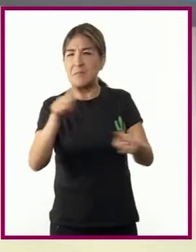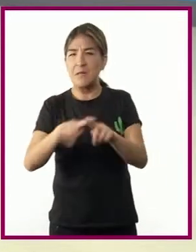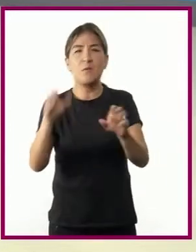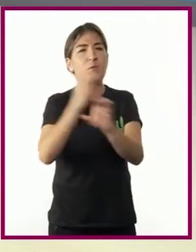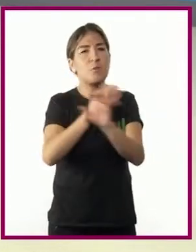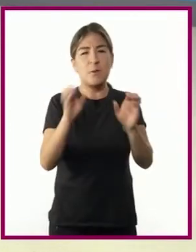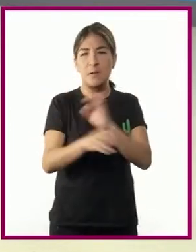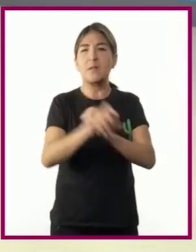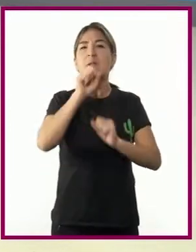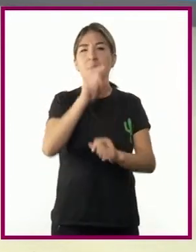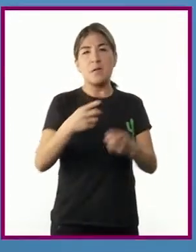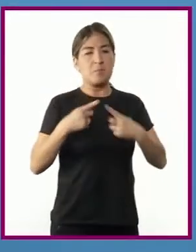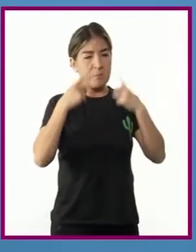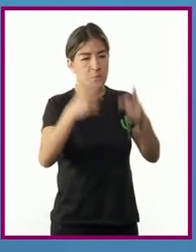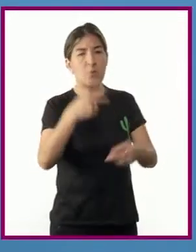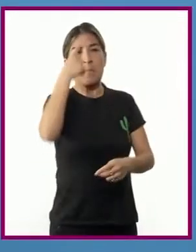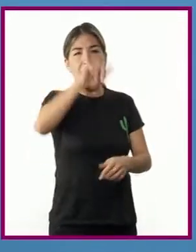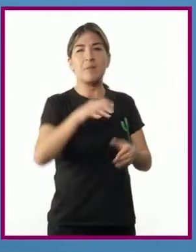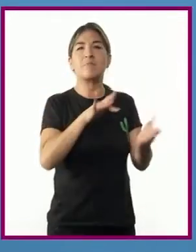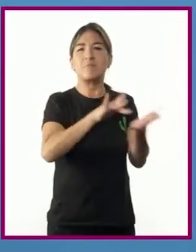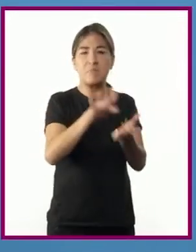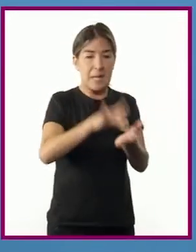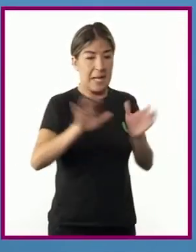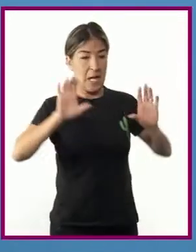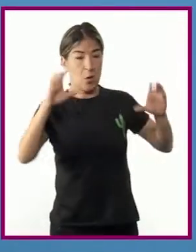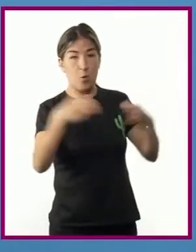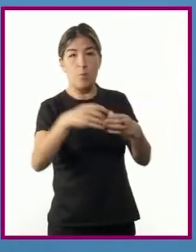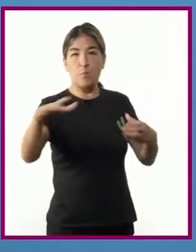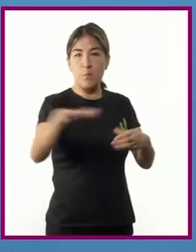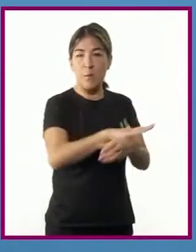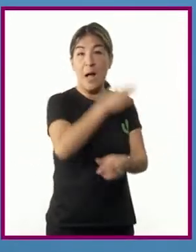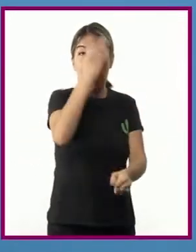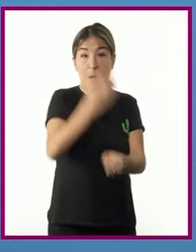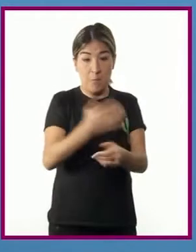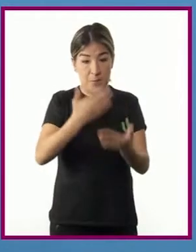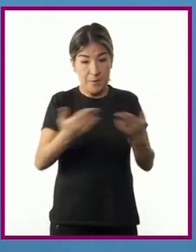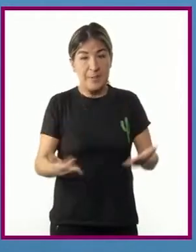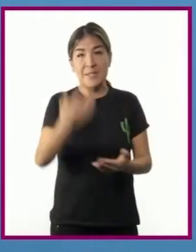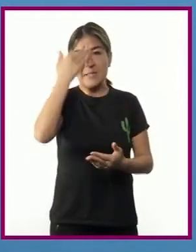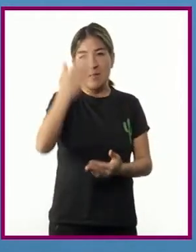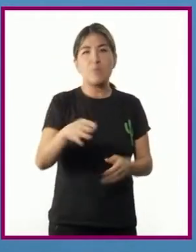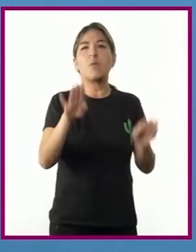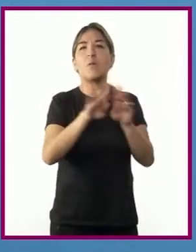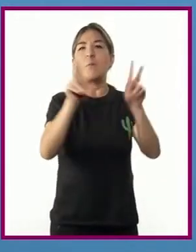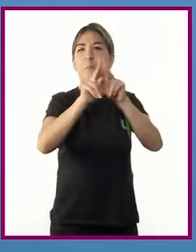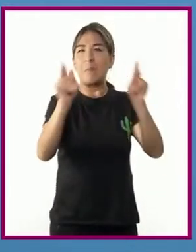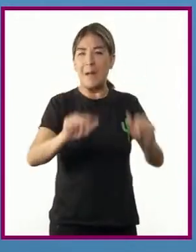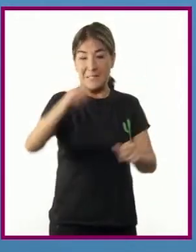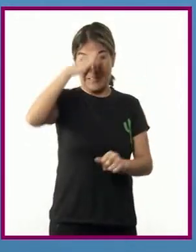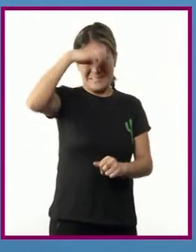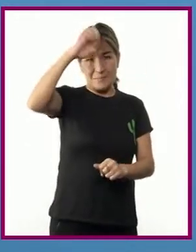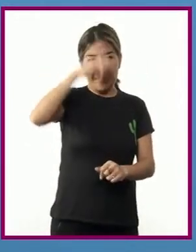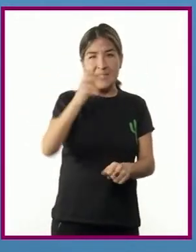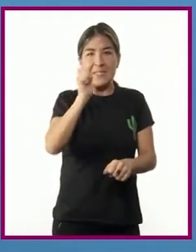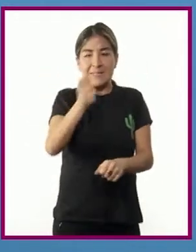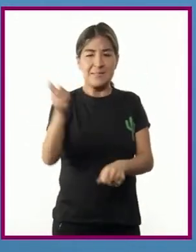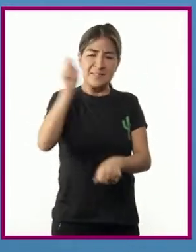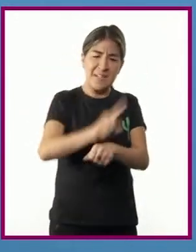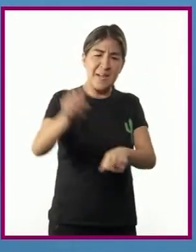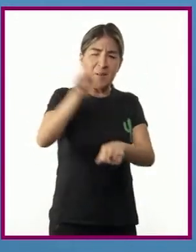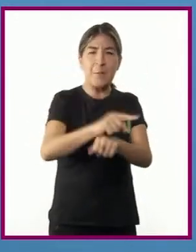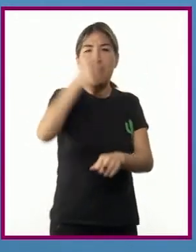al desarrollo de la comunidad. En nuestra época, la paz debe ser una experiencia de vida, en donde las diferencias